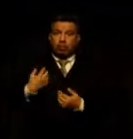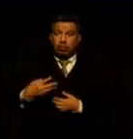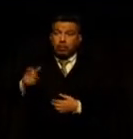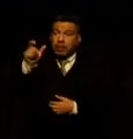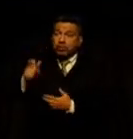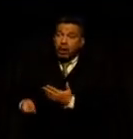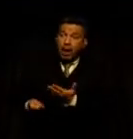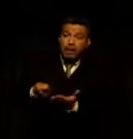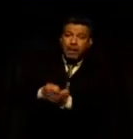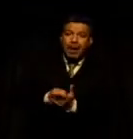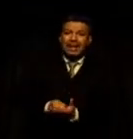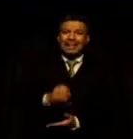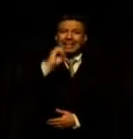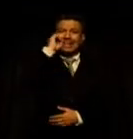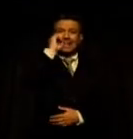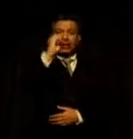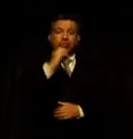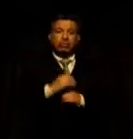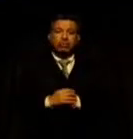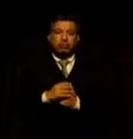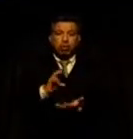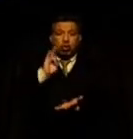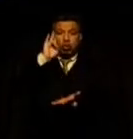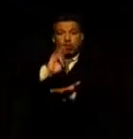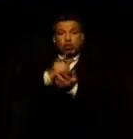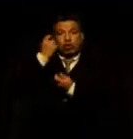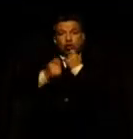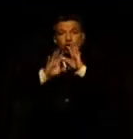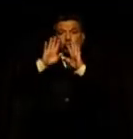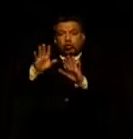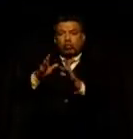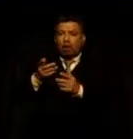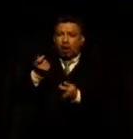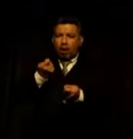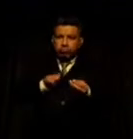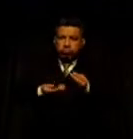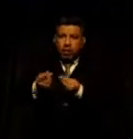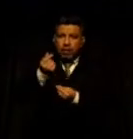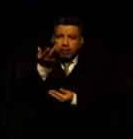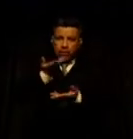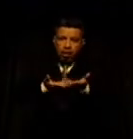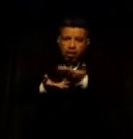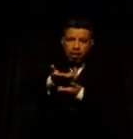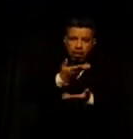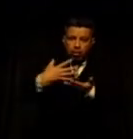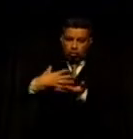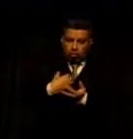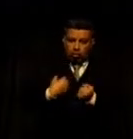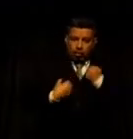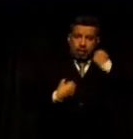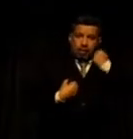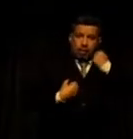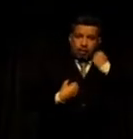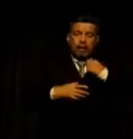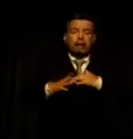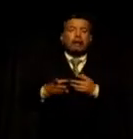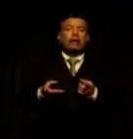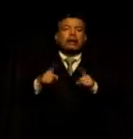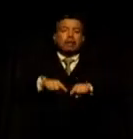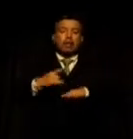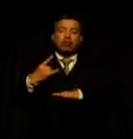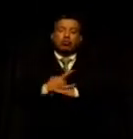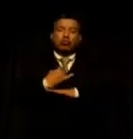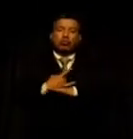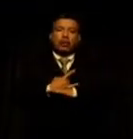nuestro consumidor creando un modelo de negocios basado en transacciones en un porcentaje de cada transacción que ganamos y utilizando